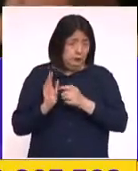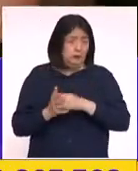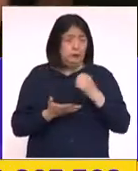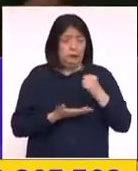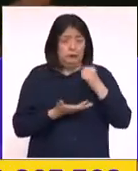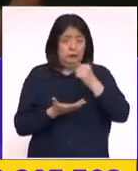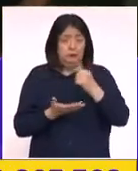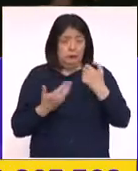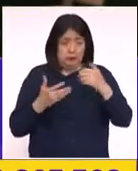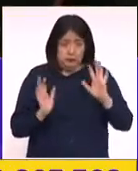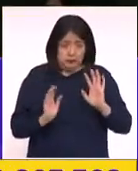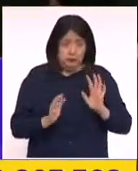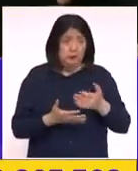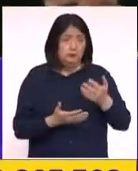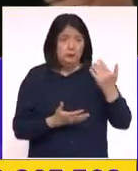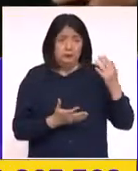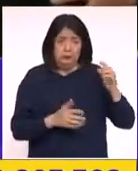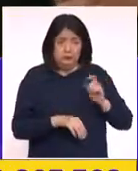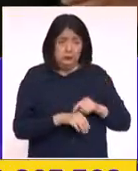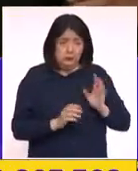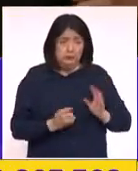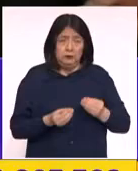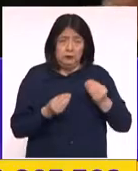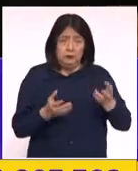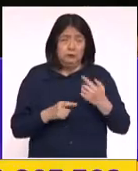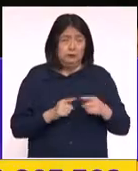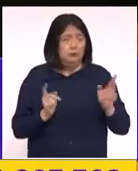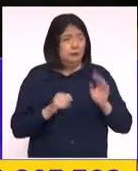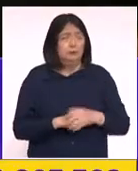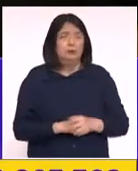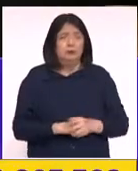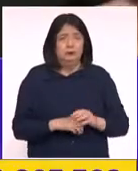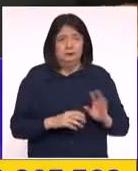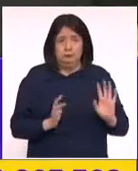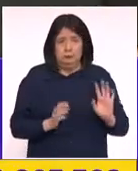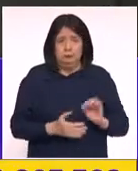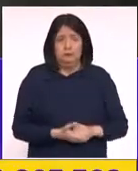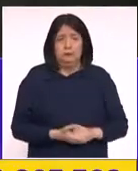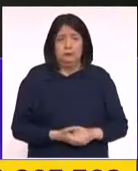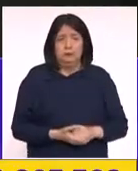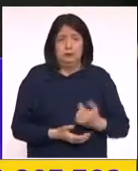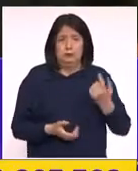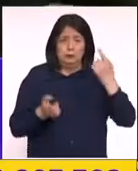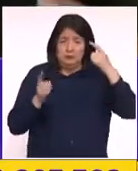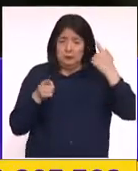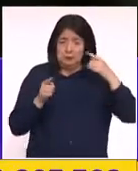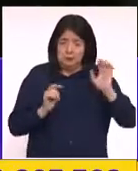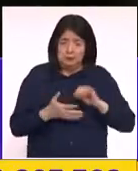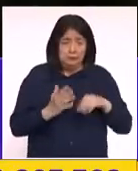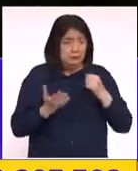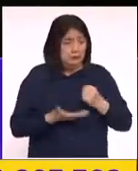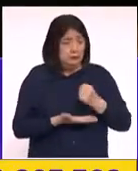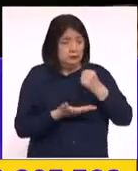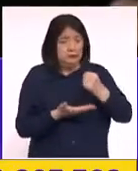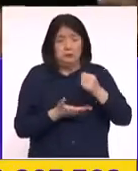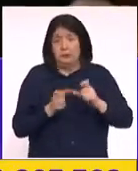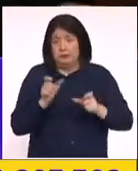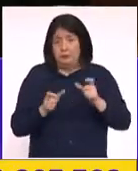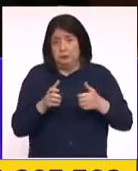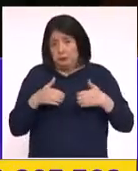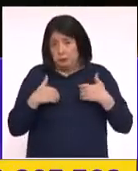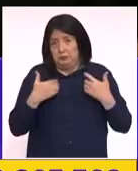dado con anticipación, pero más que todo porque de acuerdo a la recompensa, pues la gente tiene